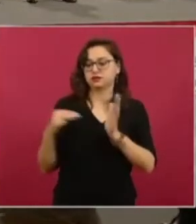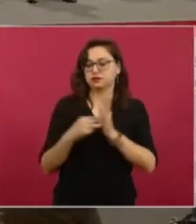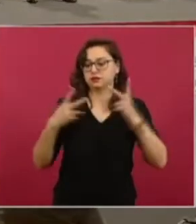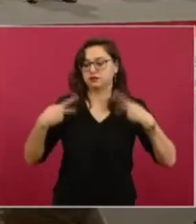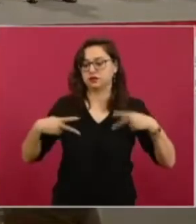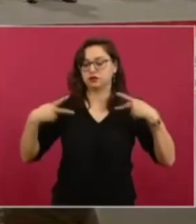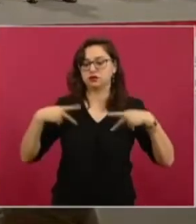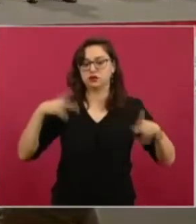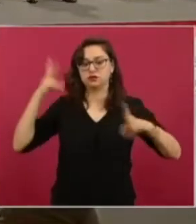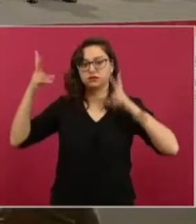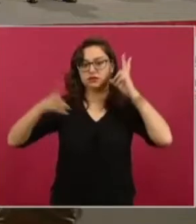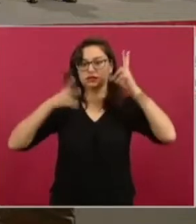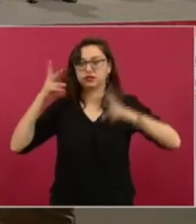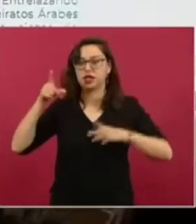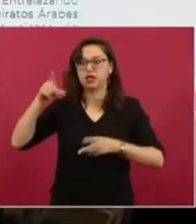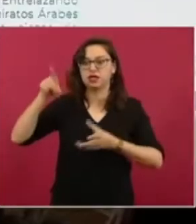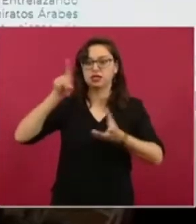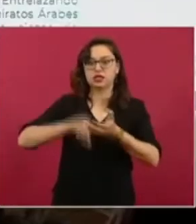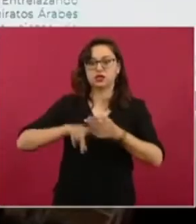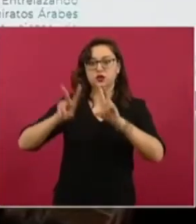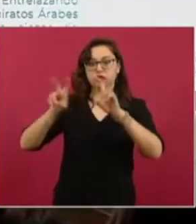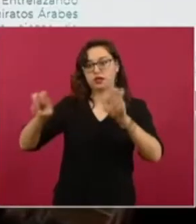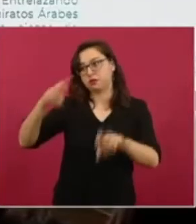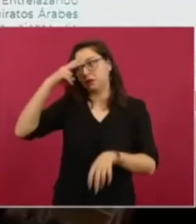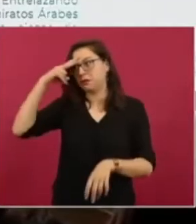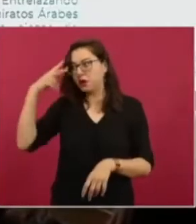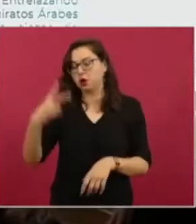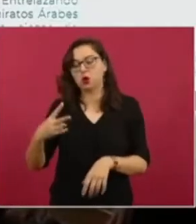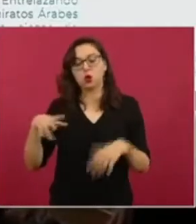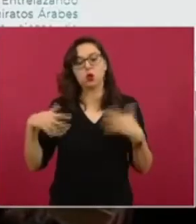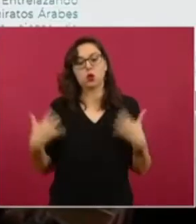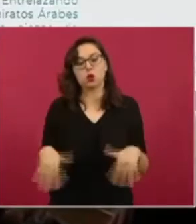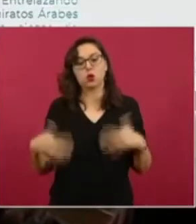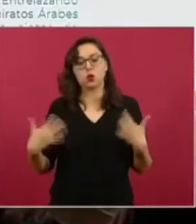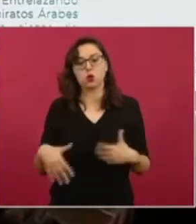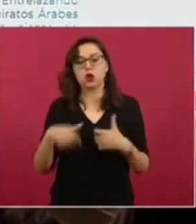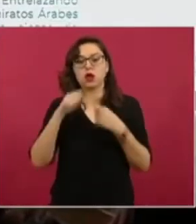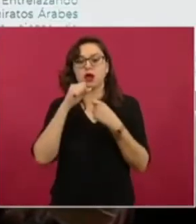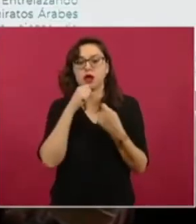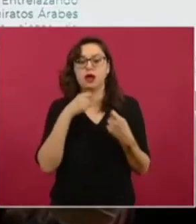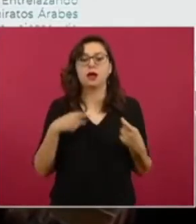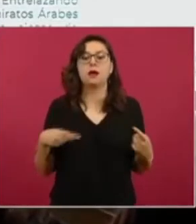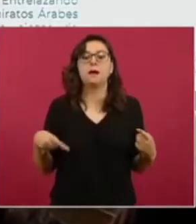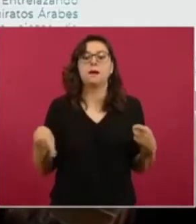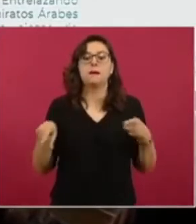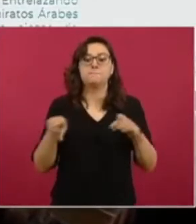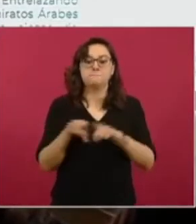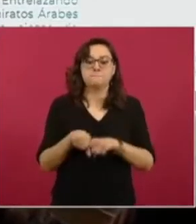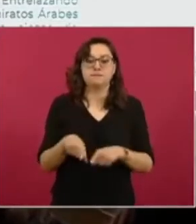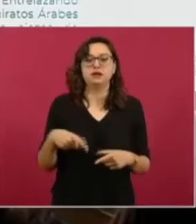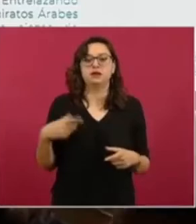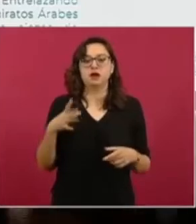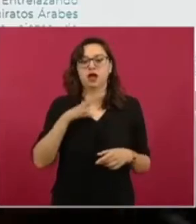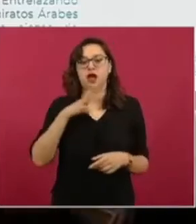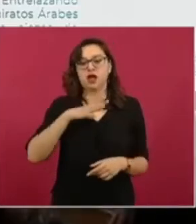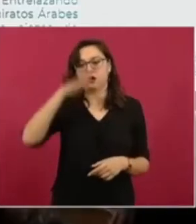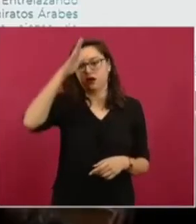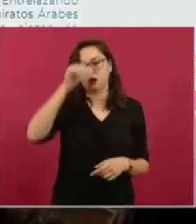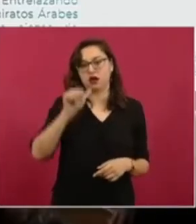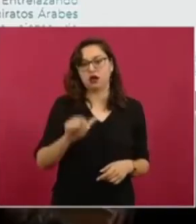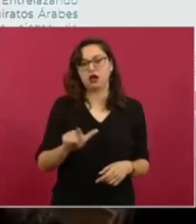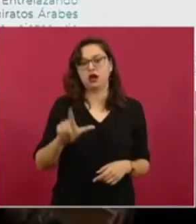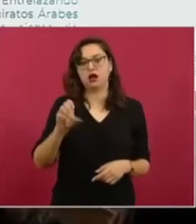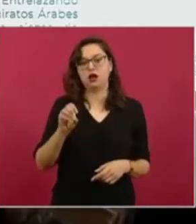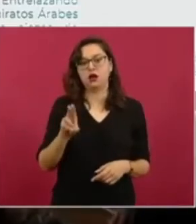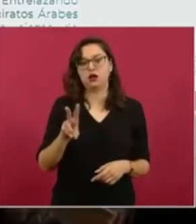que hicieron, que hizo el pabellón. Tenemos una alianza con el Louvre de Abu Dhabi para exponer piezas de México y con